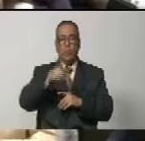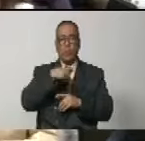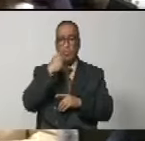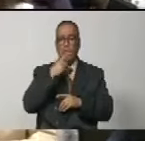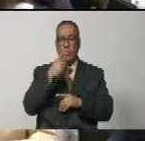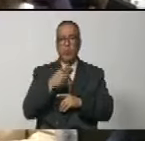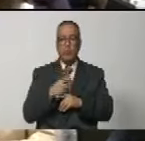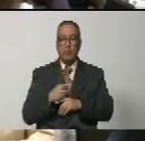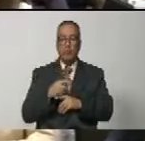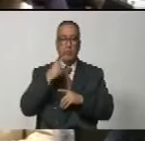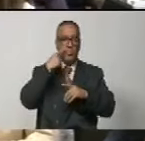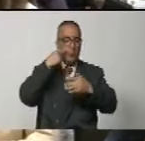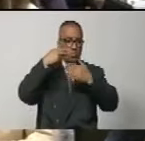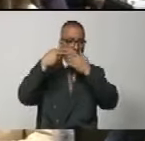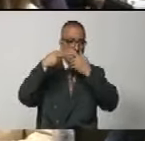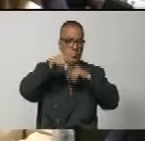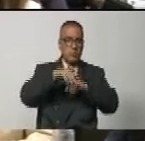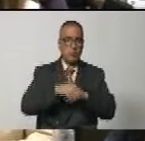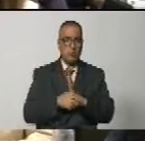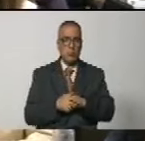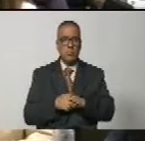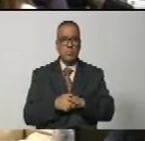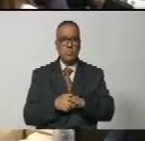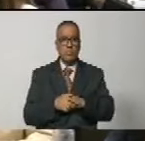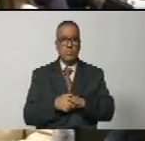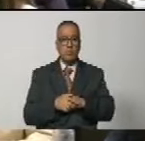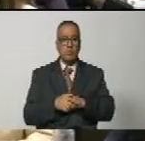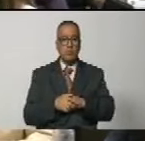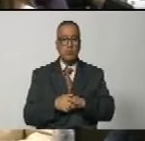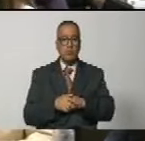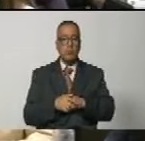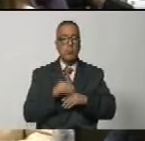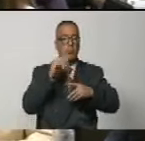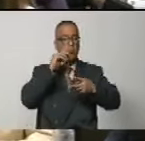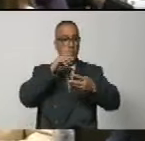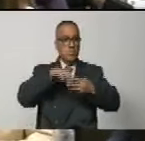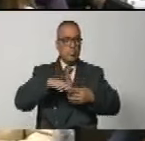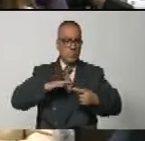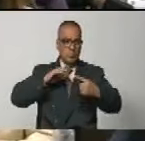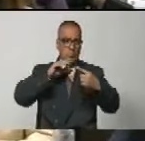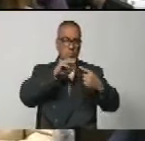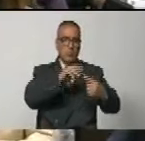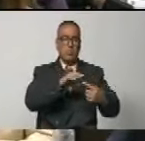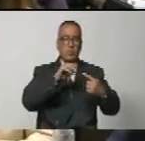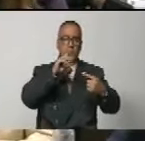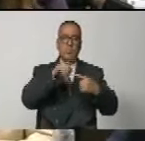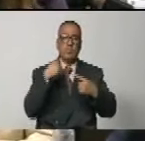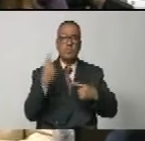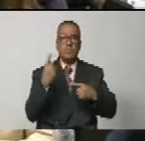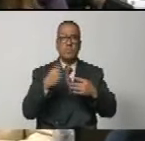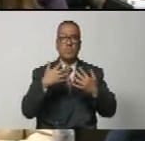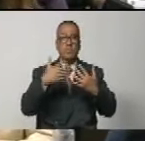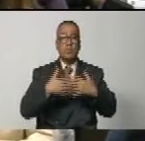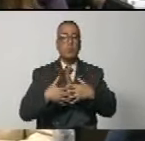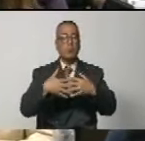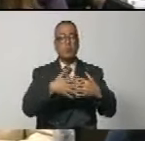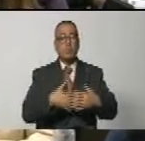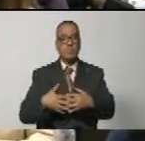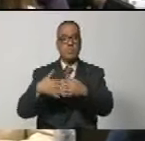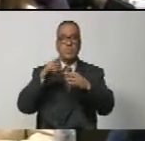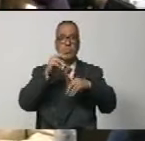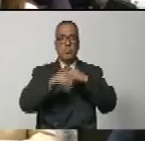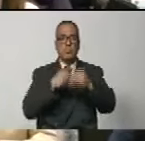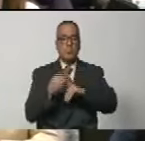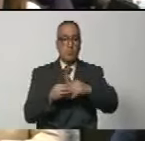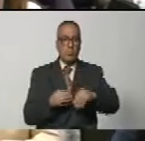de extorsión, de medidas coercitivas unilaterales del Imperio norteamericano y de